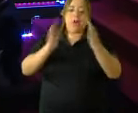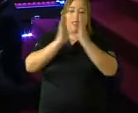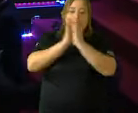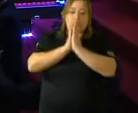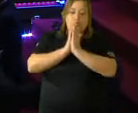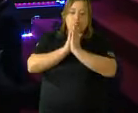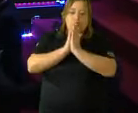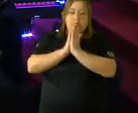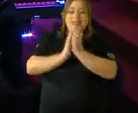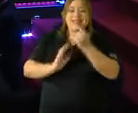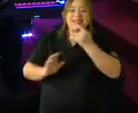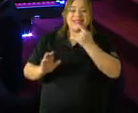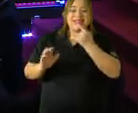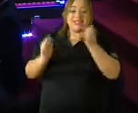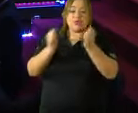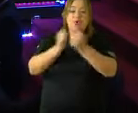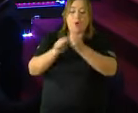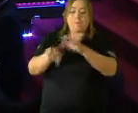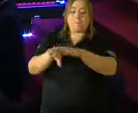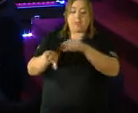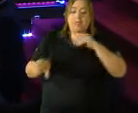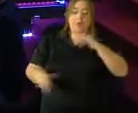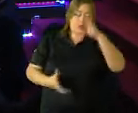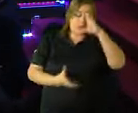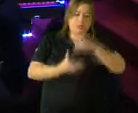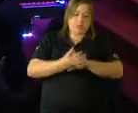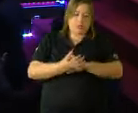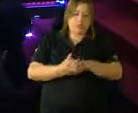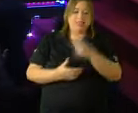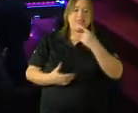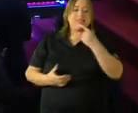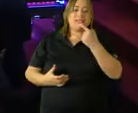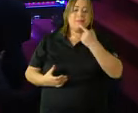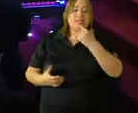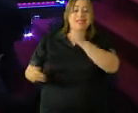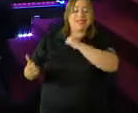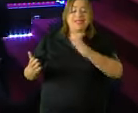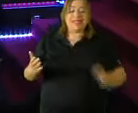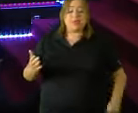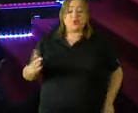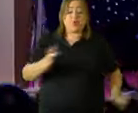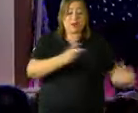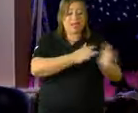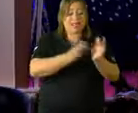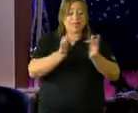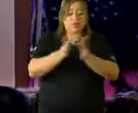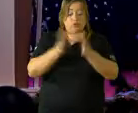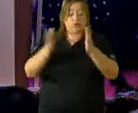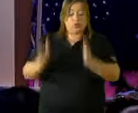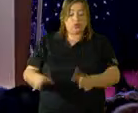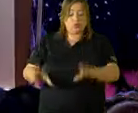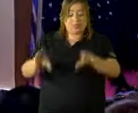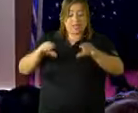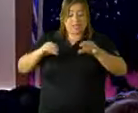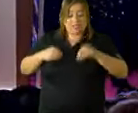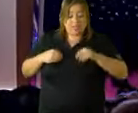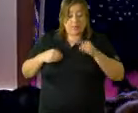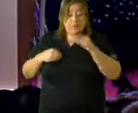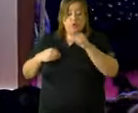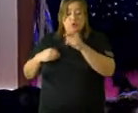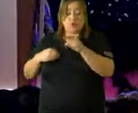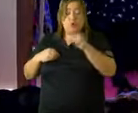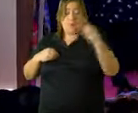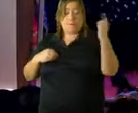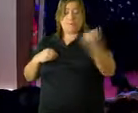la van a repetir con convicción. Señor Jesús, te acepto como mi único